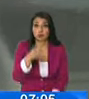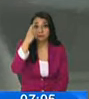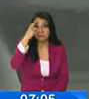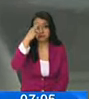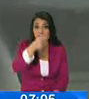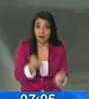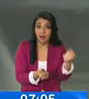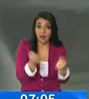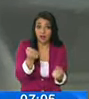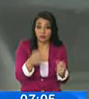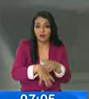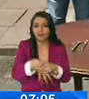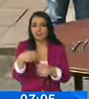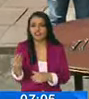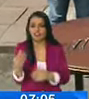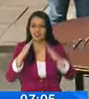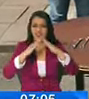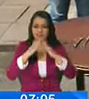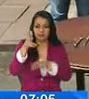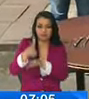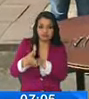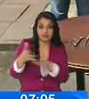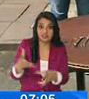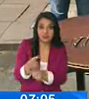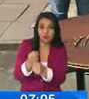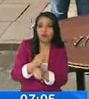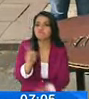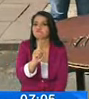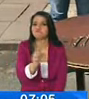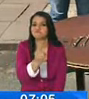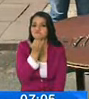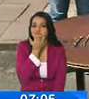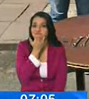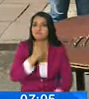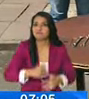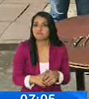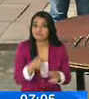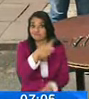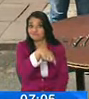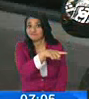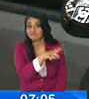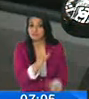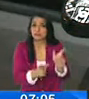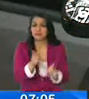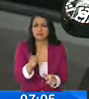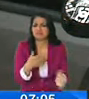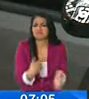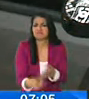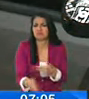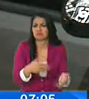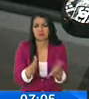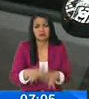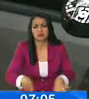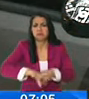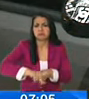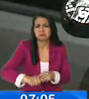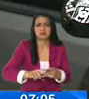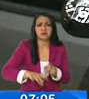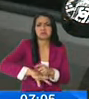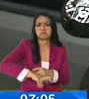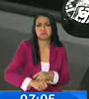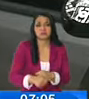está seguro estacionado afuera de casa, déjeme decirle que está equivocado. Para los supuestos accesoristas no había calle segura. Preferían